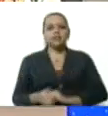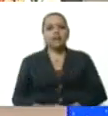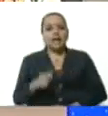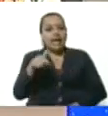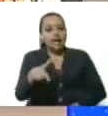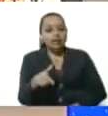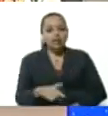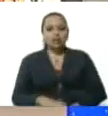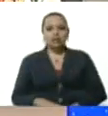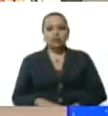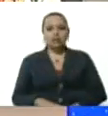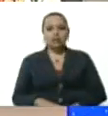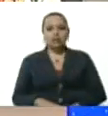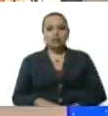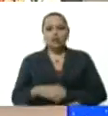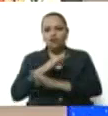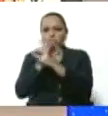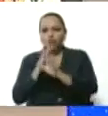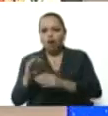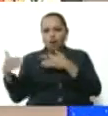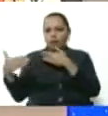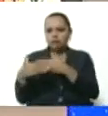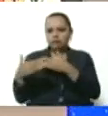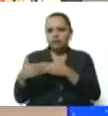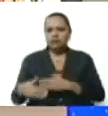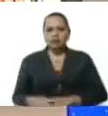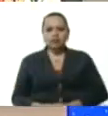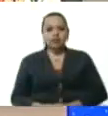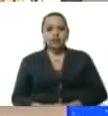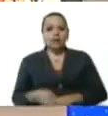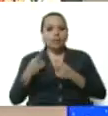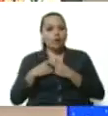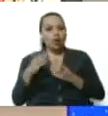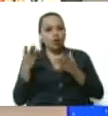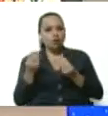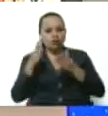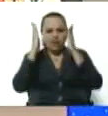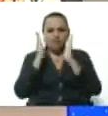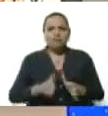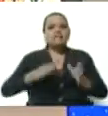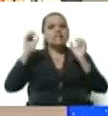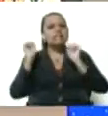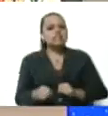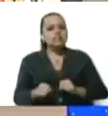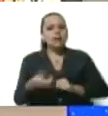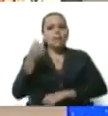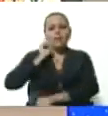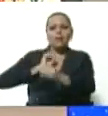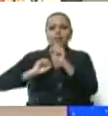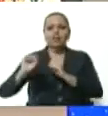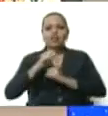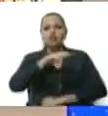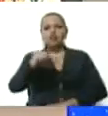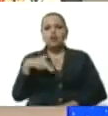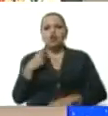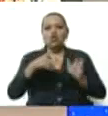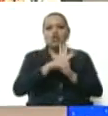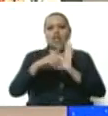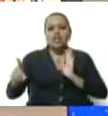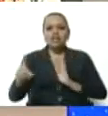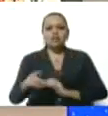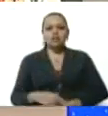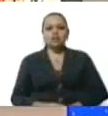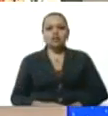tipo de provocaciones ni de extorsiones. Pero con mucha firmeza sí vamos a defender nuestros derechos